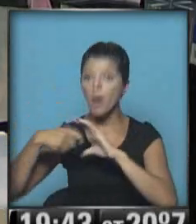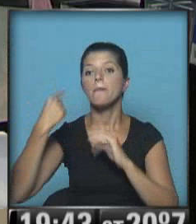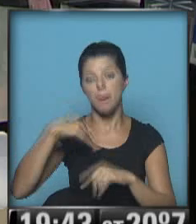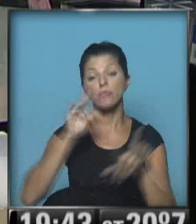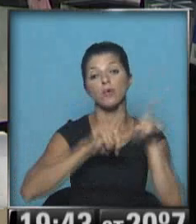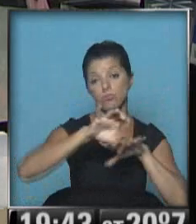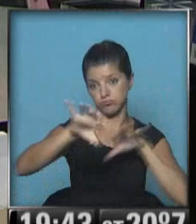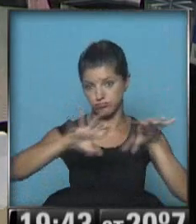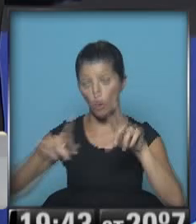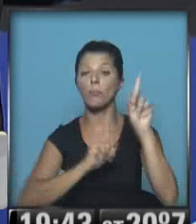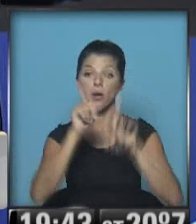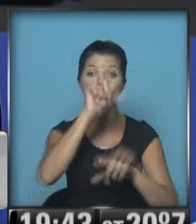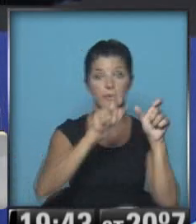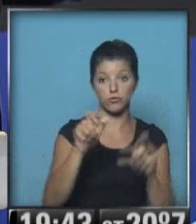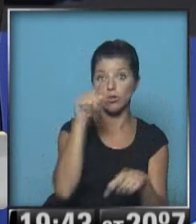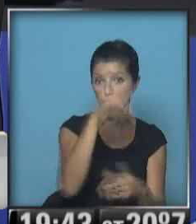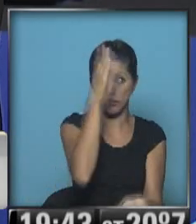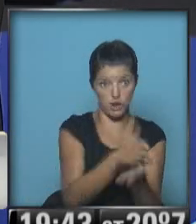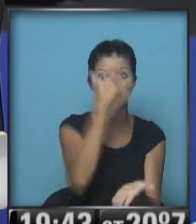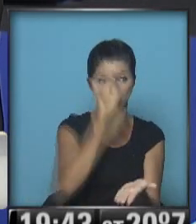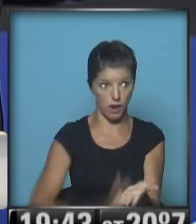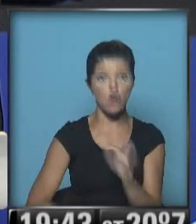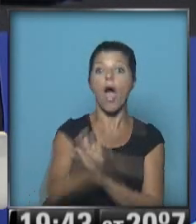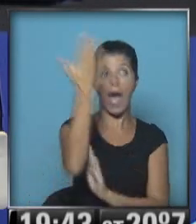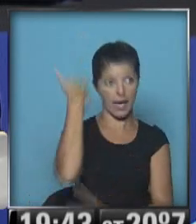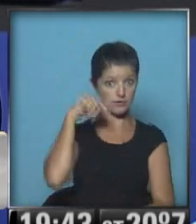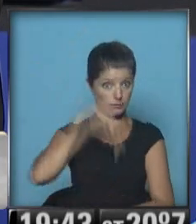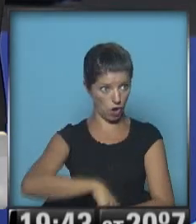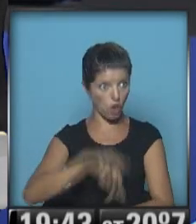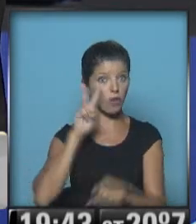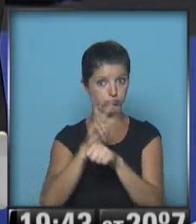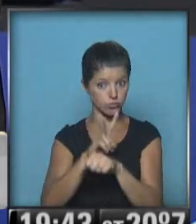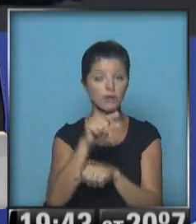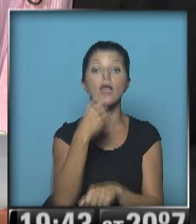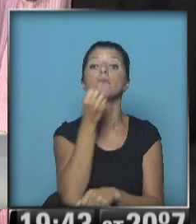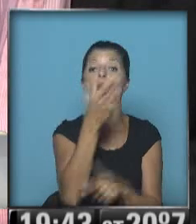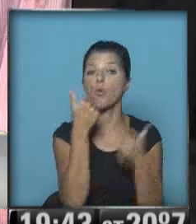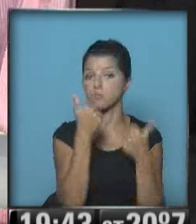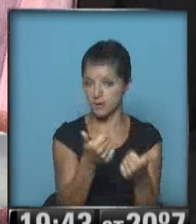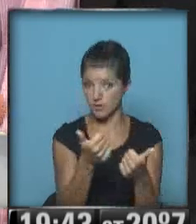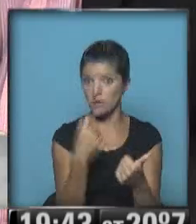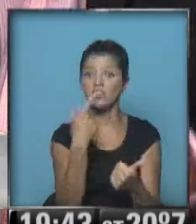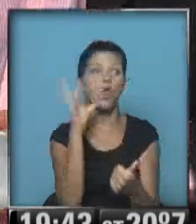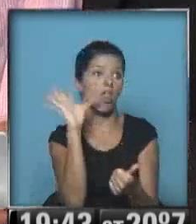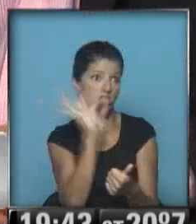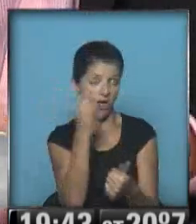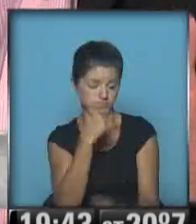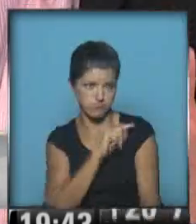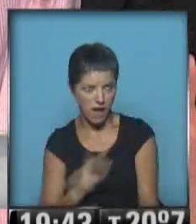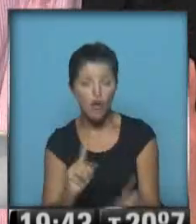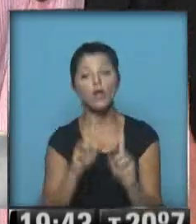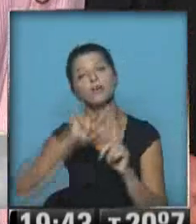algunos personajes son activistas de Derechos Humanos lo fueron y hablaron bien No dijeron ninguna cosa extraña y otra gente